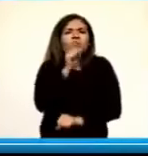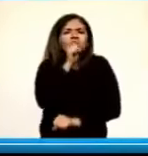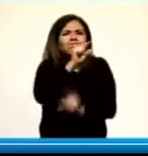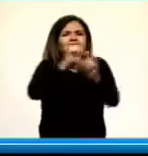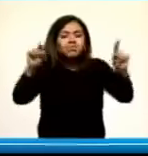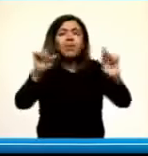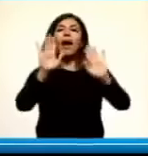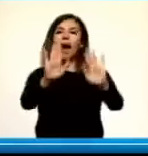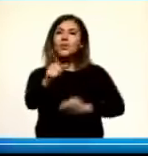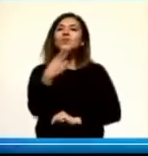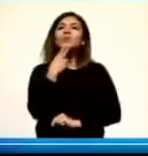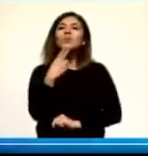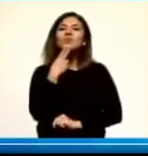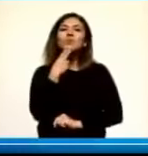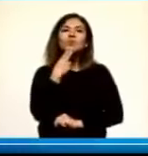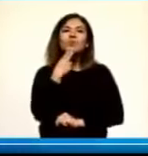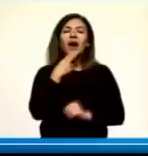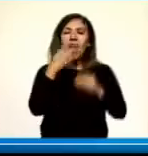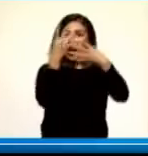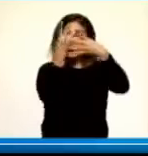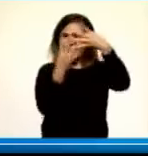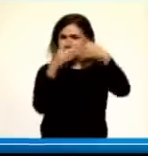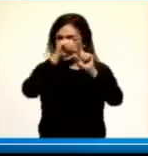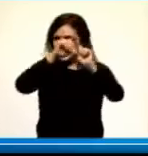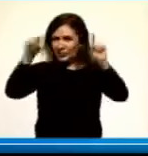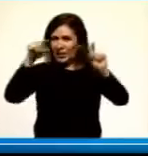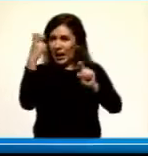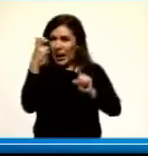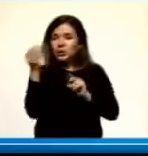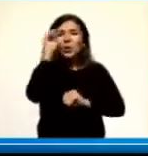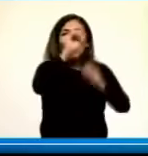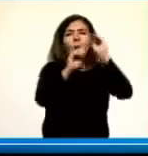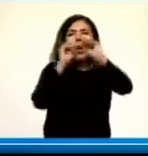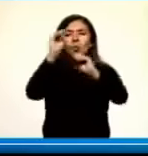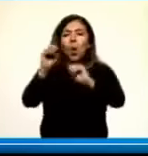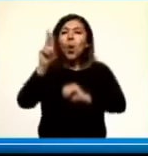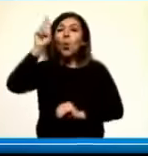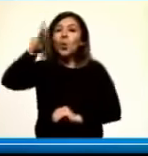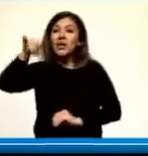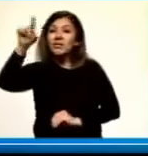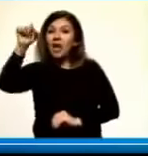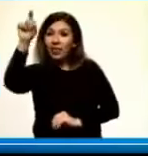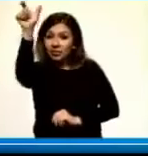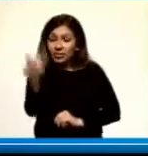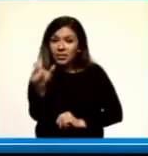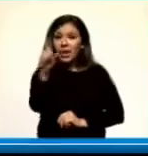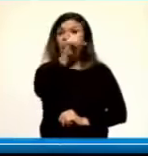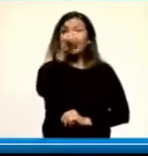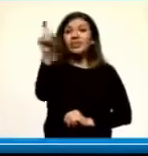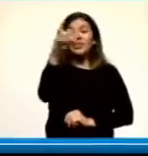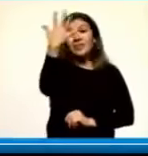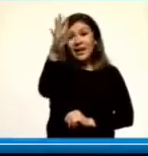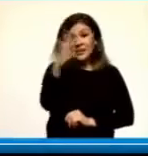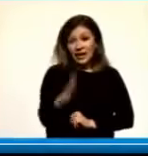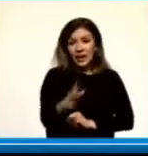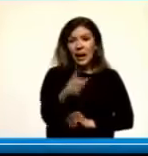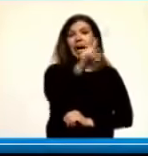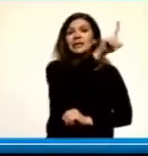hacer uso de una tablita. En esta tabla vamos a colocar las unidades, las decenas y las